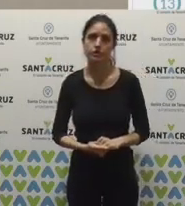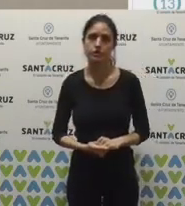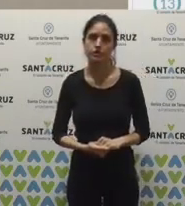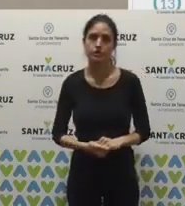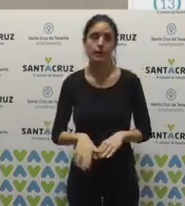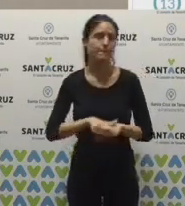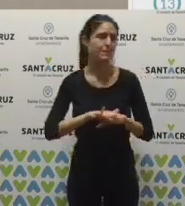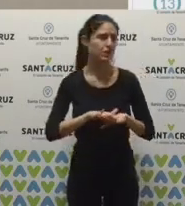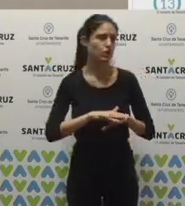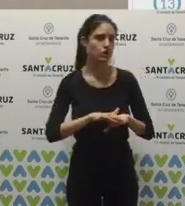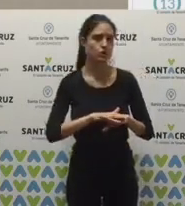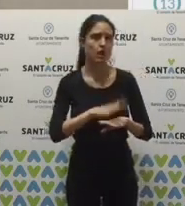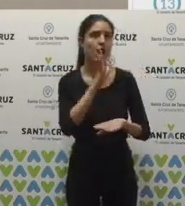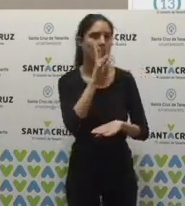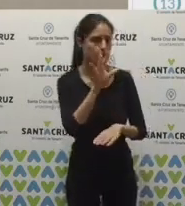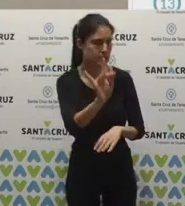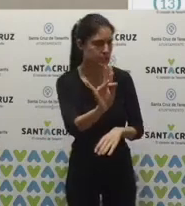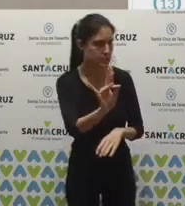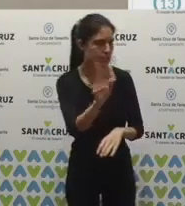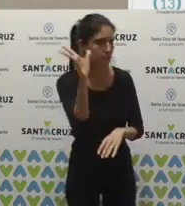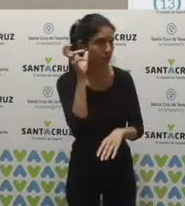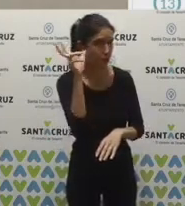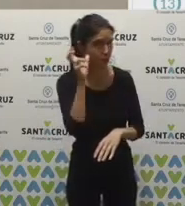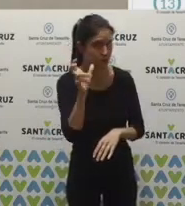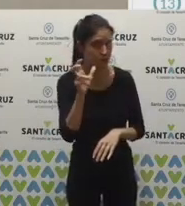pero ahora sí